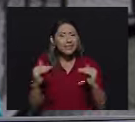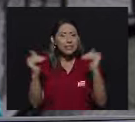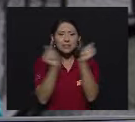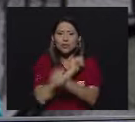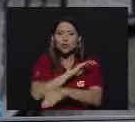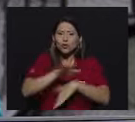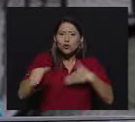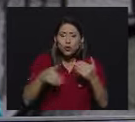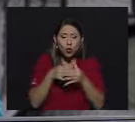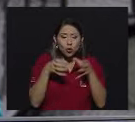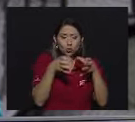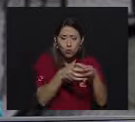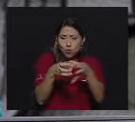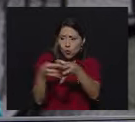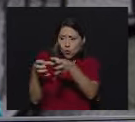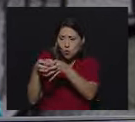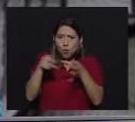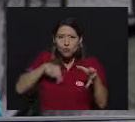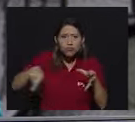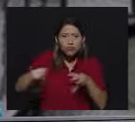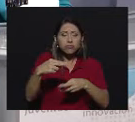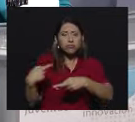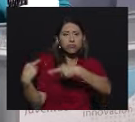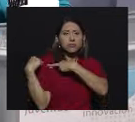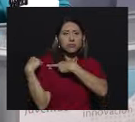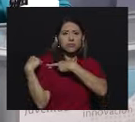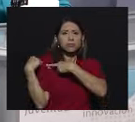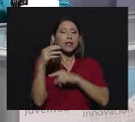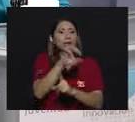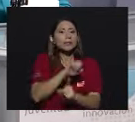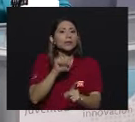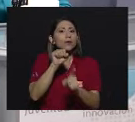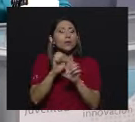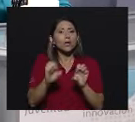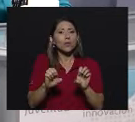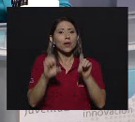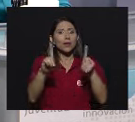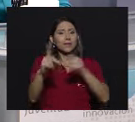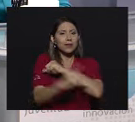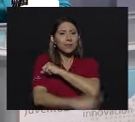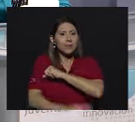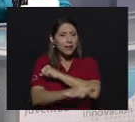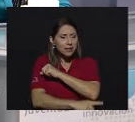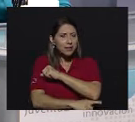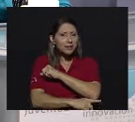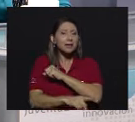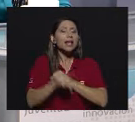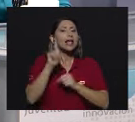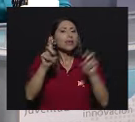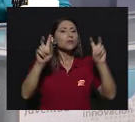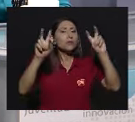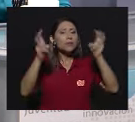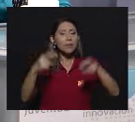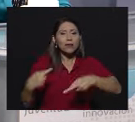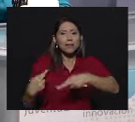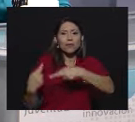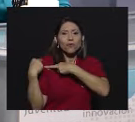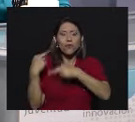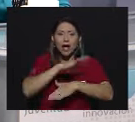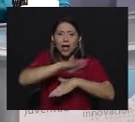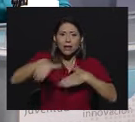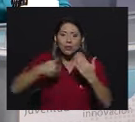niveles y con todos los actores que somos responsables. La situación educativa del país es un asunto